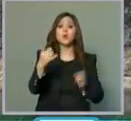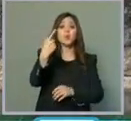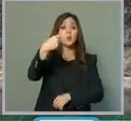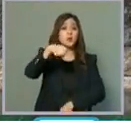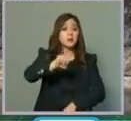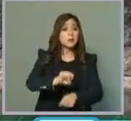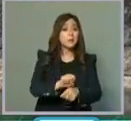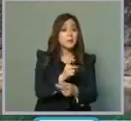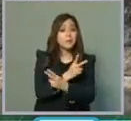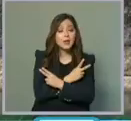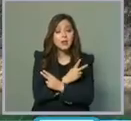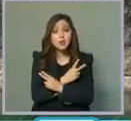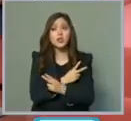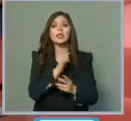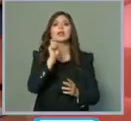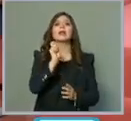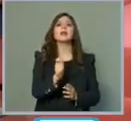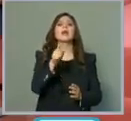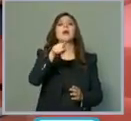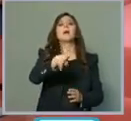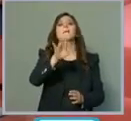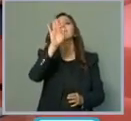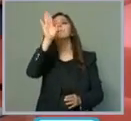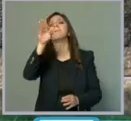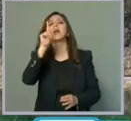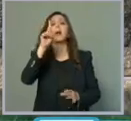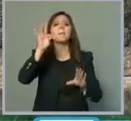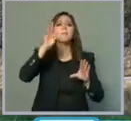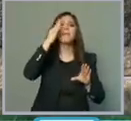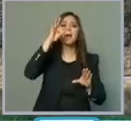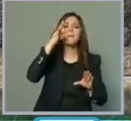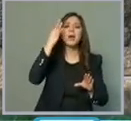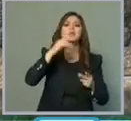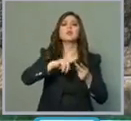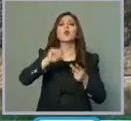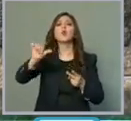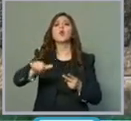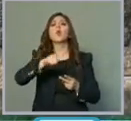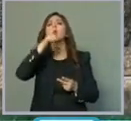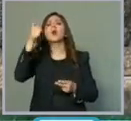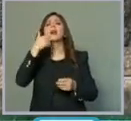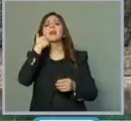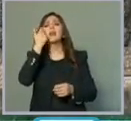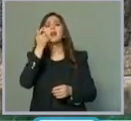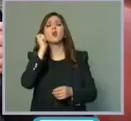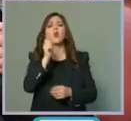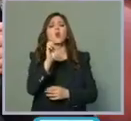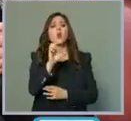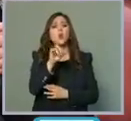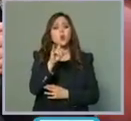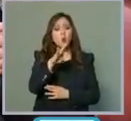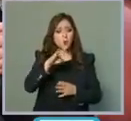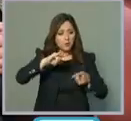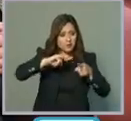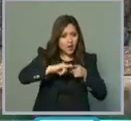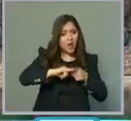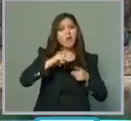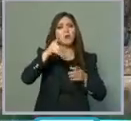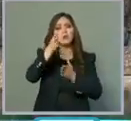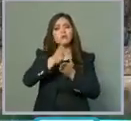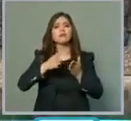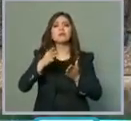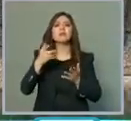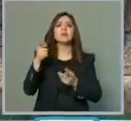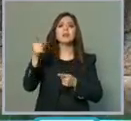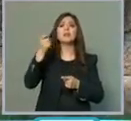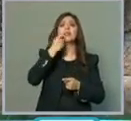piden, mamá, que si las papitas a la francesa, papá, que ahora unas de las papas fritas y que ahora un club sándwich. ¿Cómo le haces para